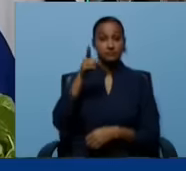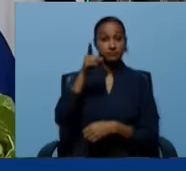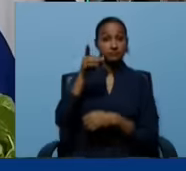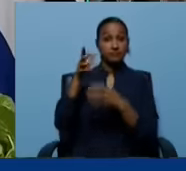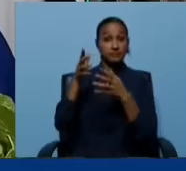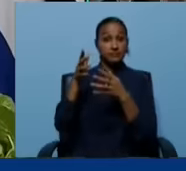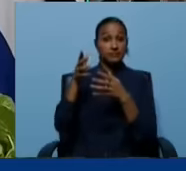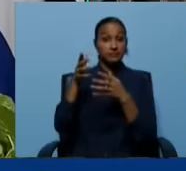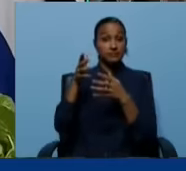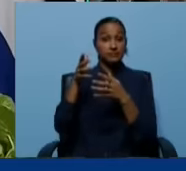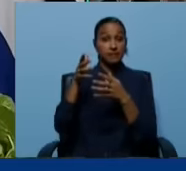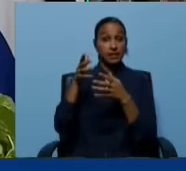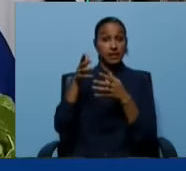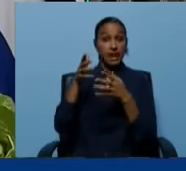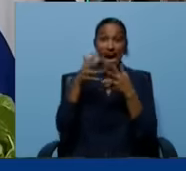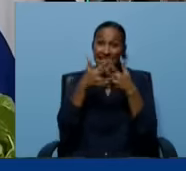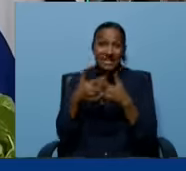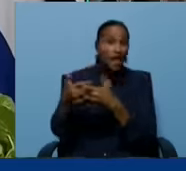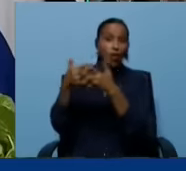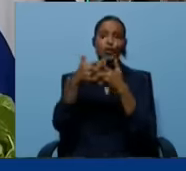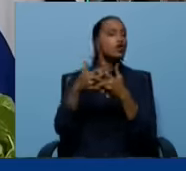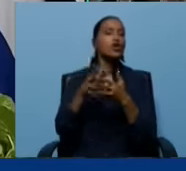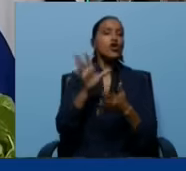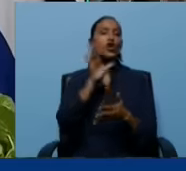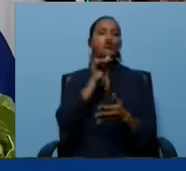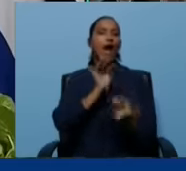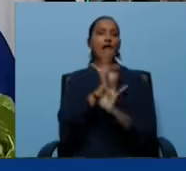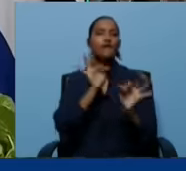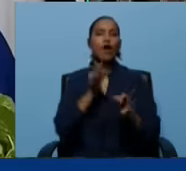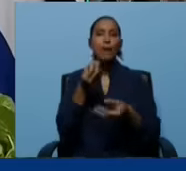No hay forma de negociar.